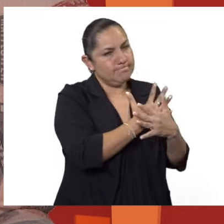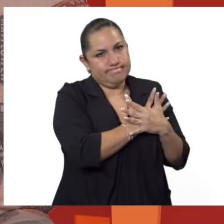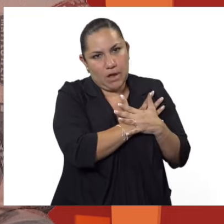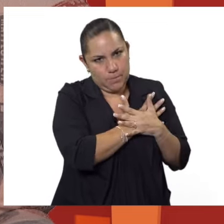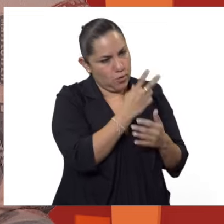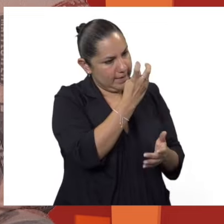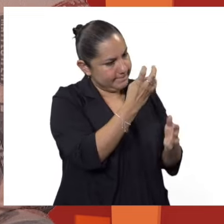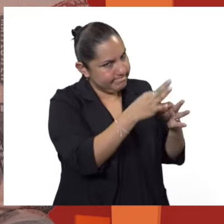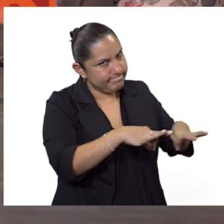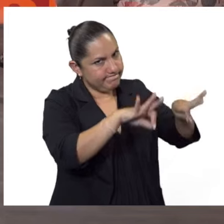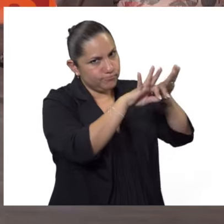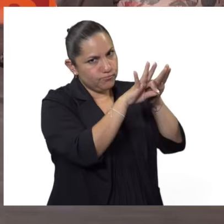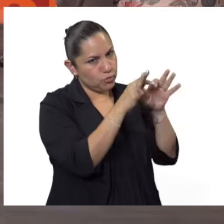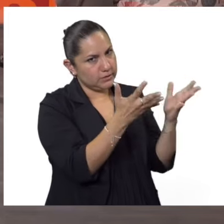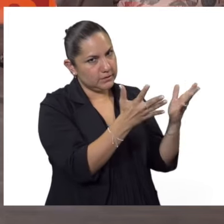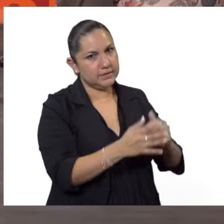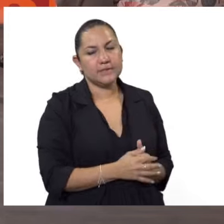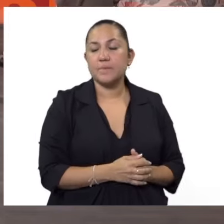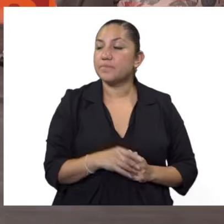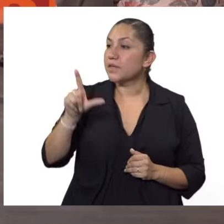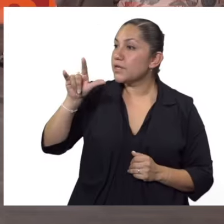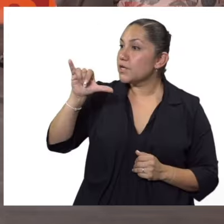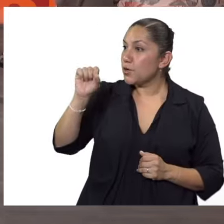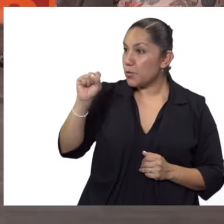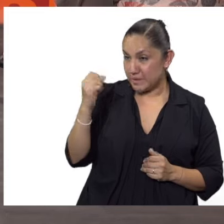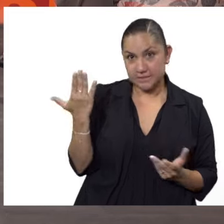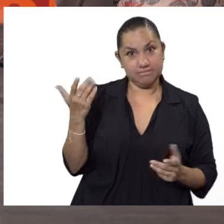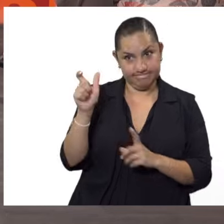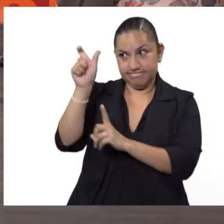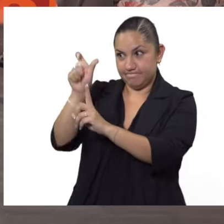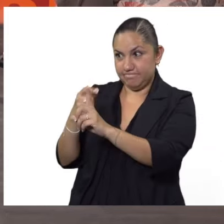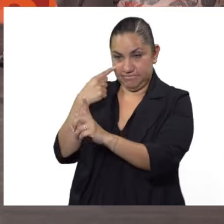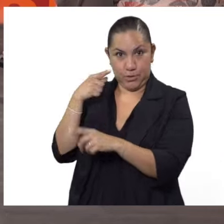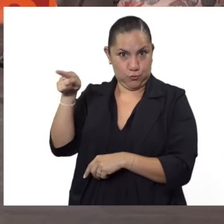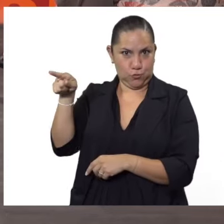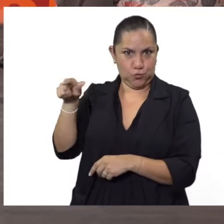muchísimo amor Aquí estamos viendo además bueno Luis